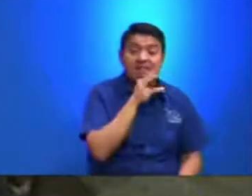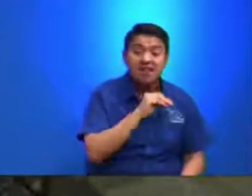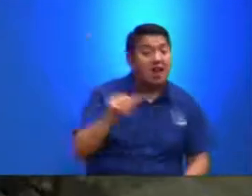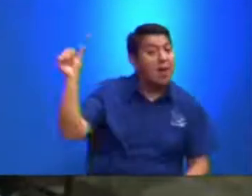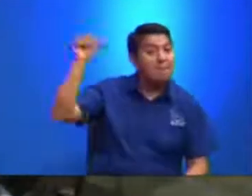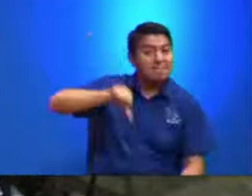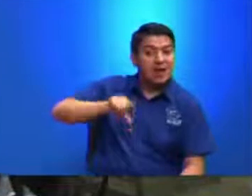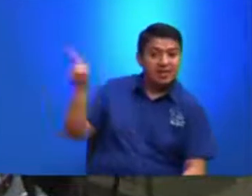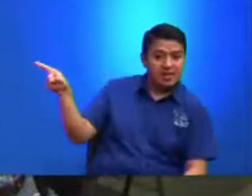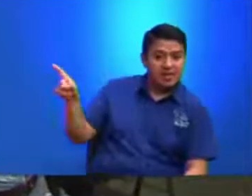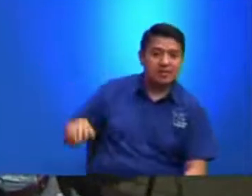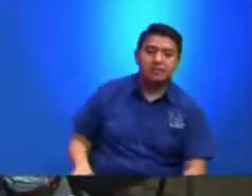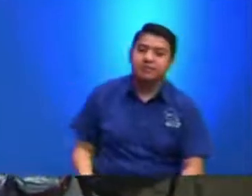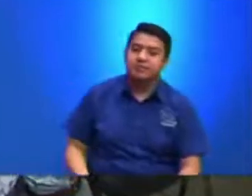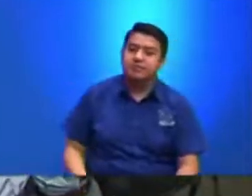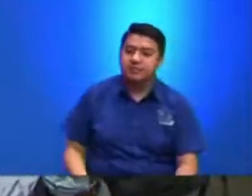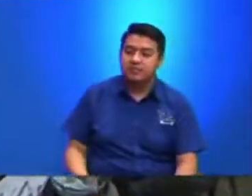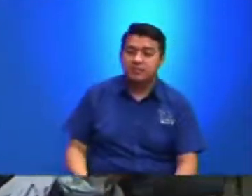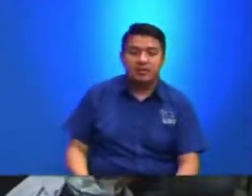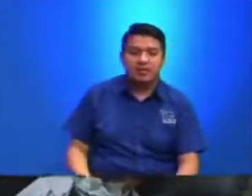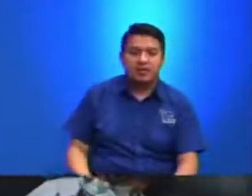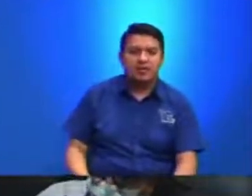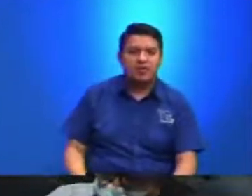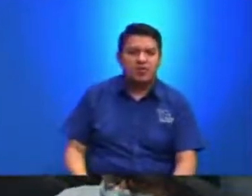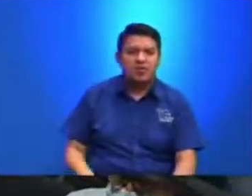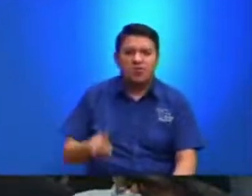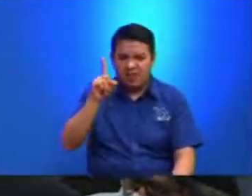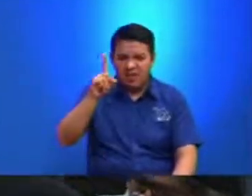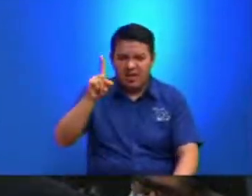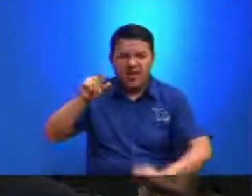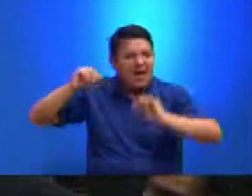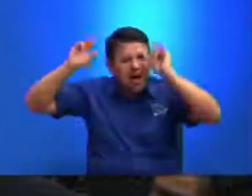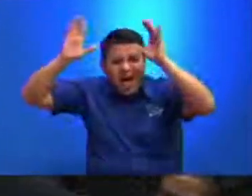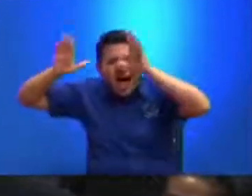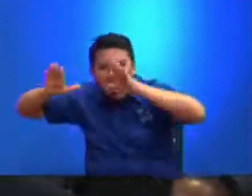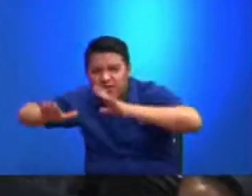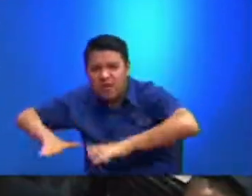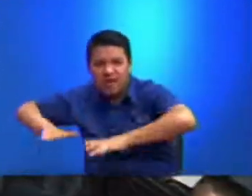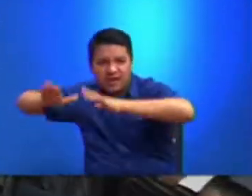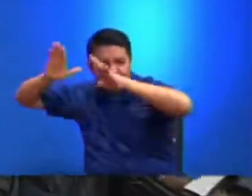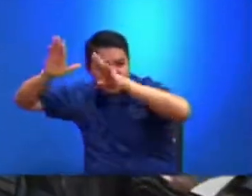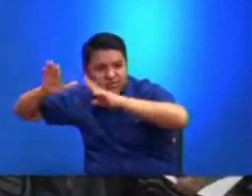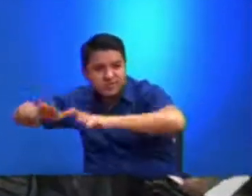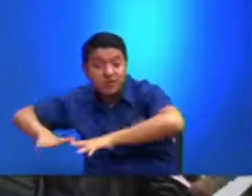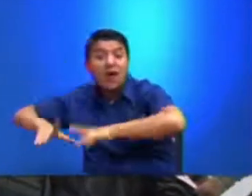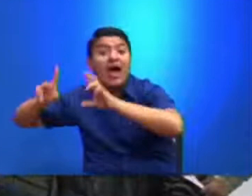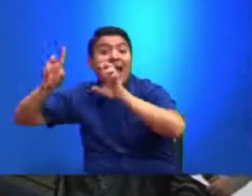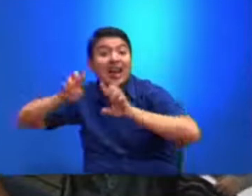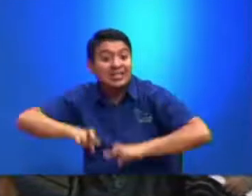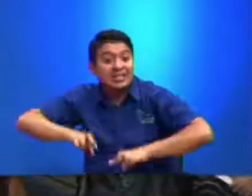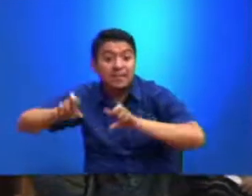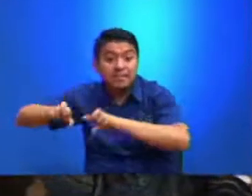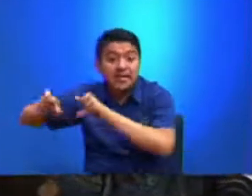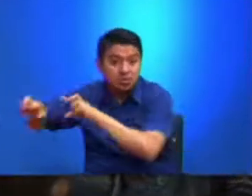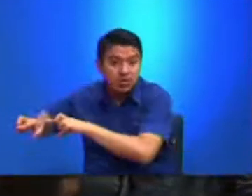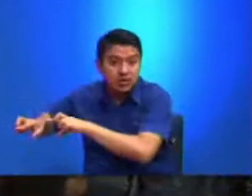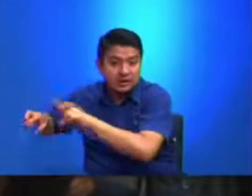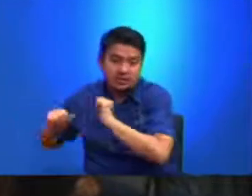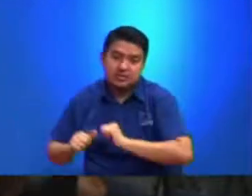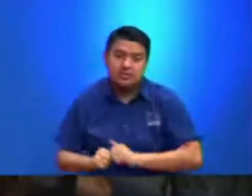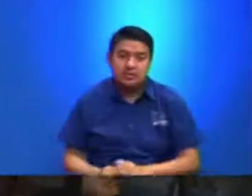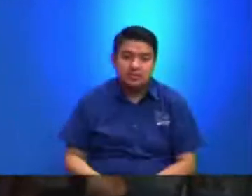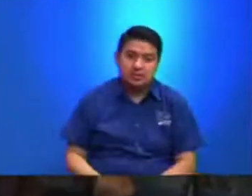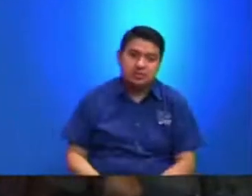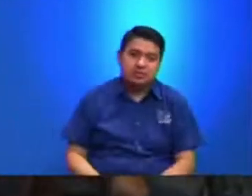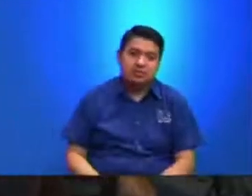adulación le va pegando a él. Pero fíjese que no a toda la gente le gusta que lo adulen. Pero hay gente que sí le gusta